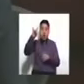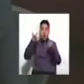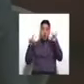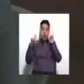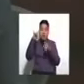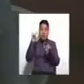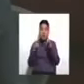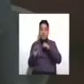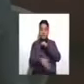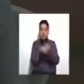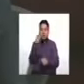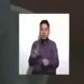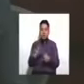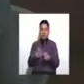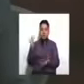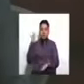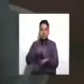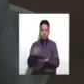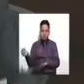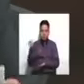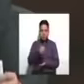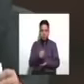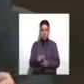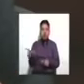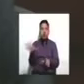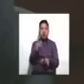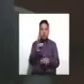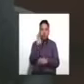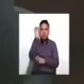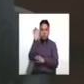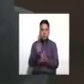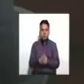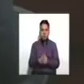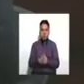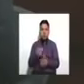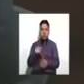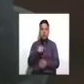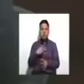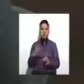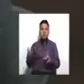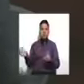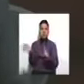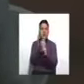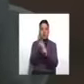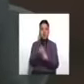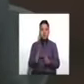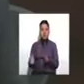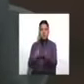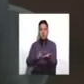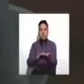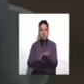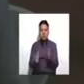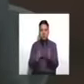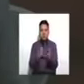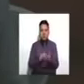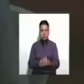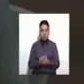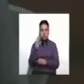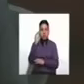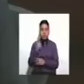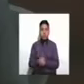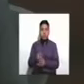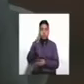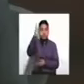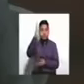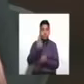ministro de Hacienda ha venido acá a hacerle creer al país que hemos conquistado las carreteras vendiendo ISAGEN y que